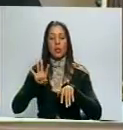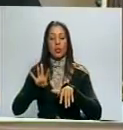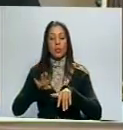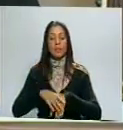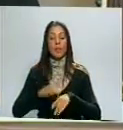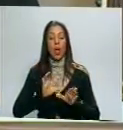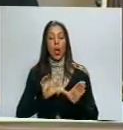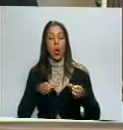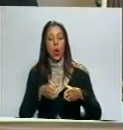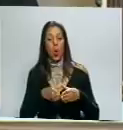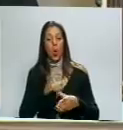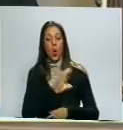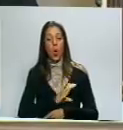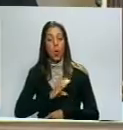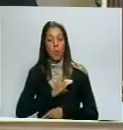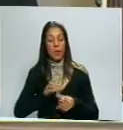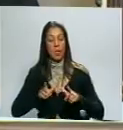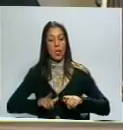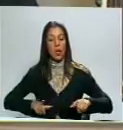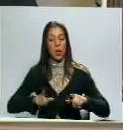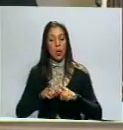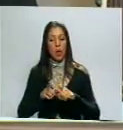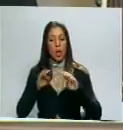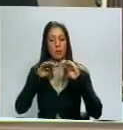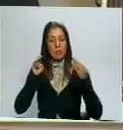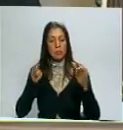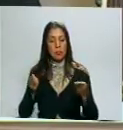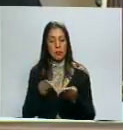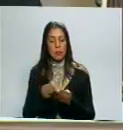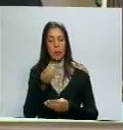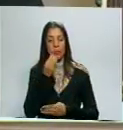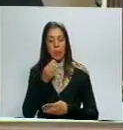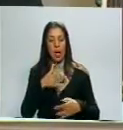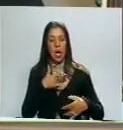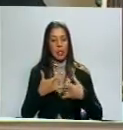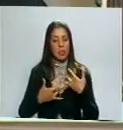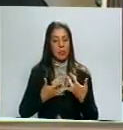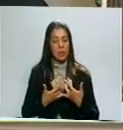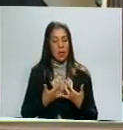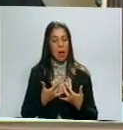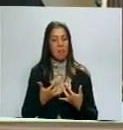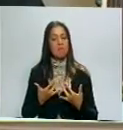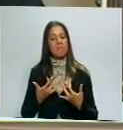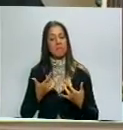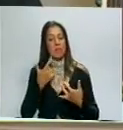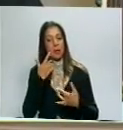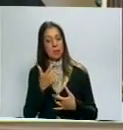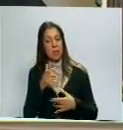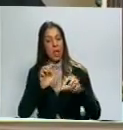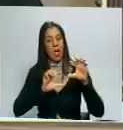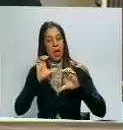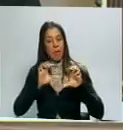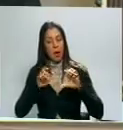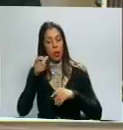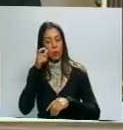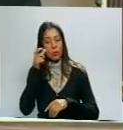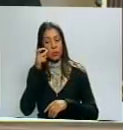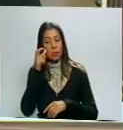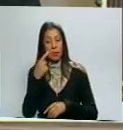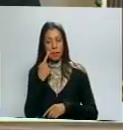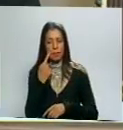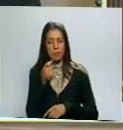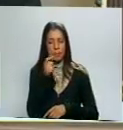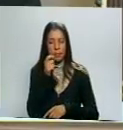El Comité Local de Abastecimiento y Producción podrá desarrollar actividades dirigidas a evaluar, controlar y fiscalizar